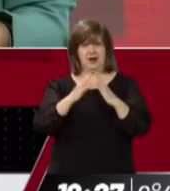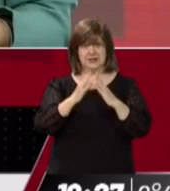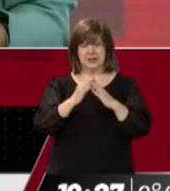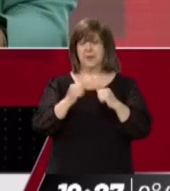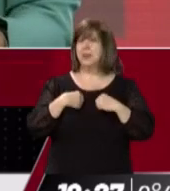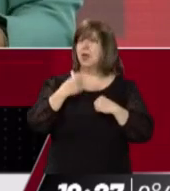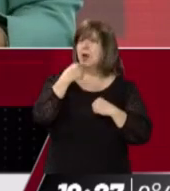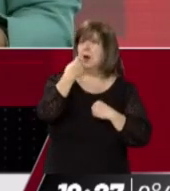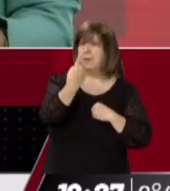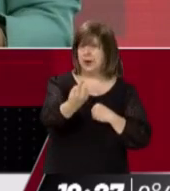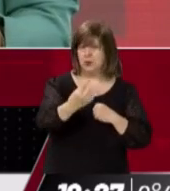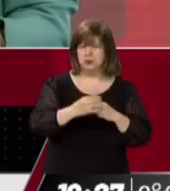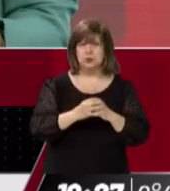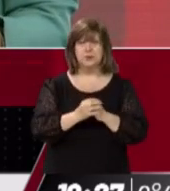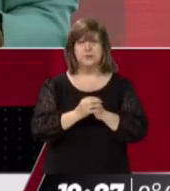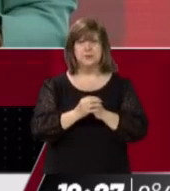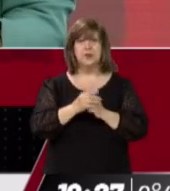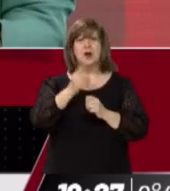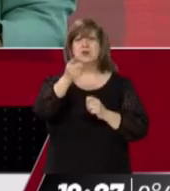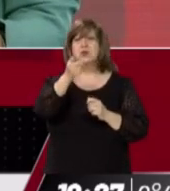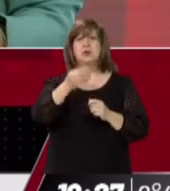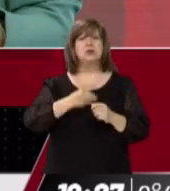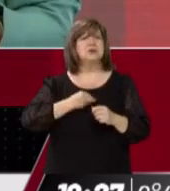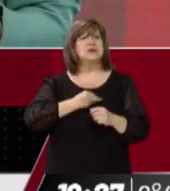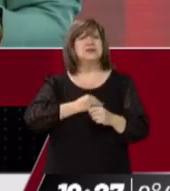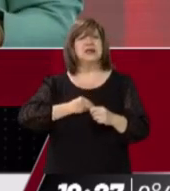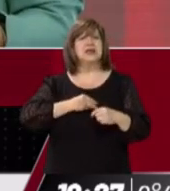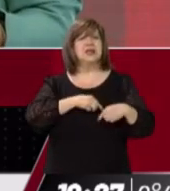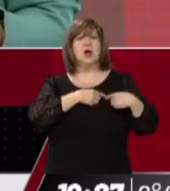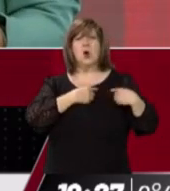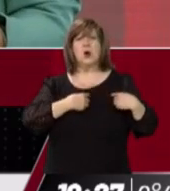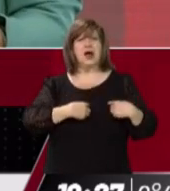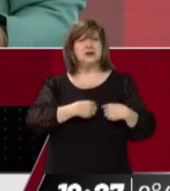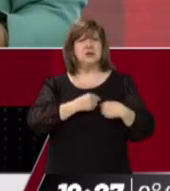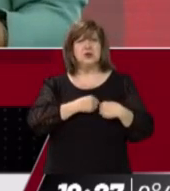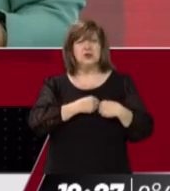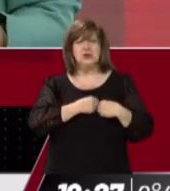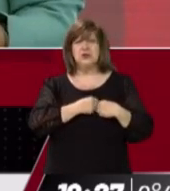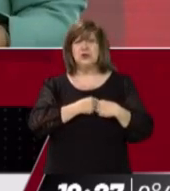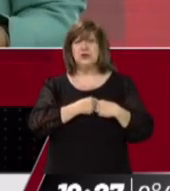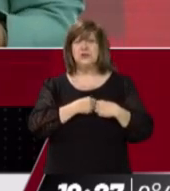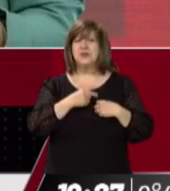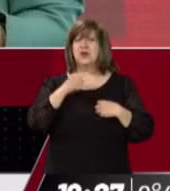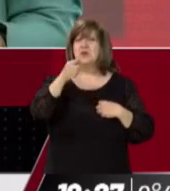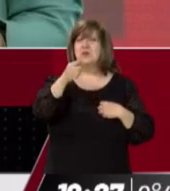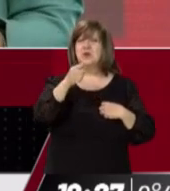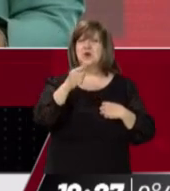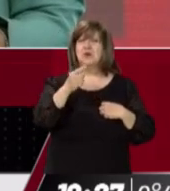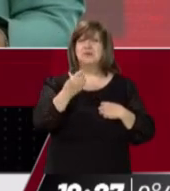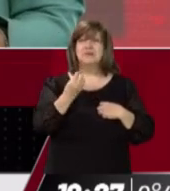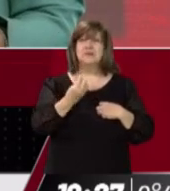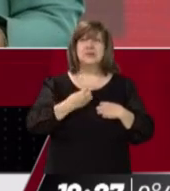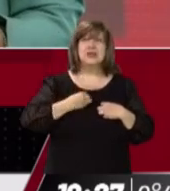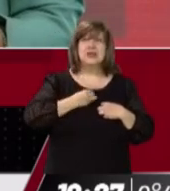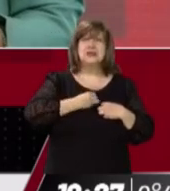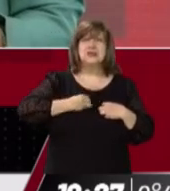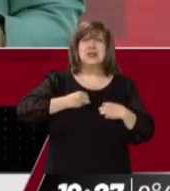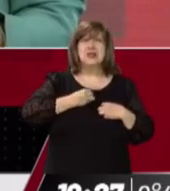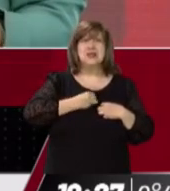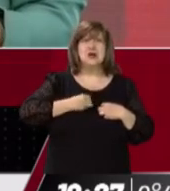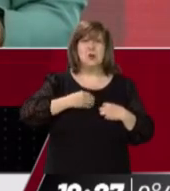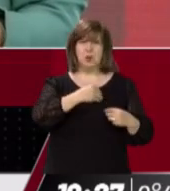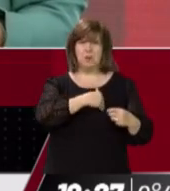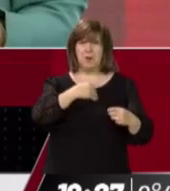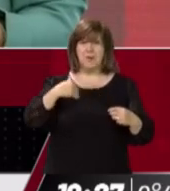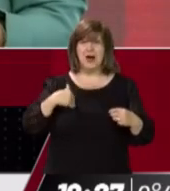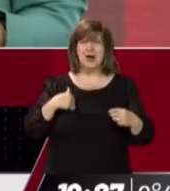Mi pregunta es ir hacia adentro no ir hacia tu corazón hacia tu tu emoción que qué es lo que te despierta no que qué es